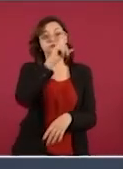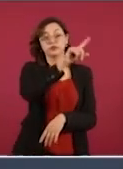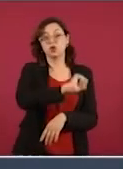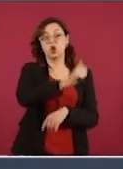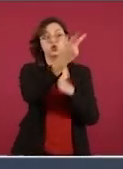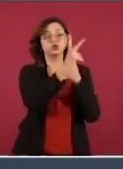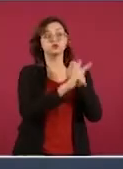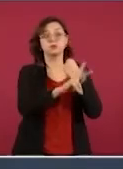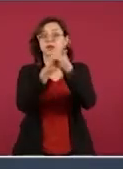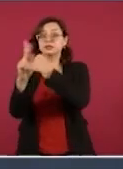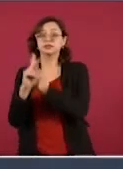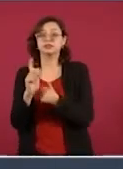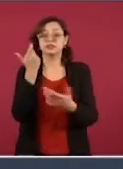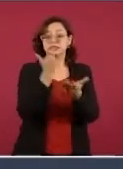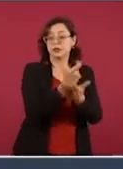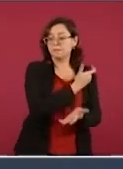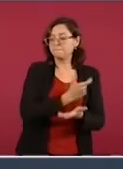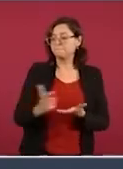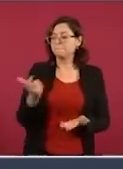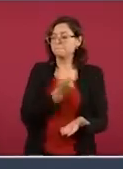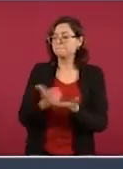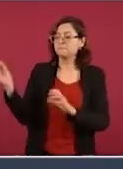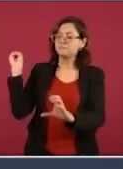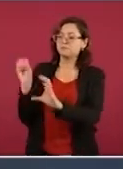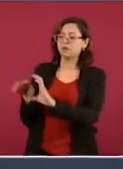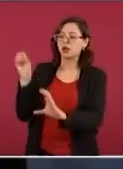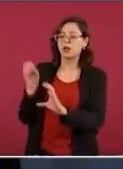familiares por